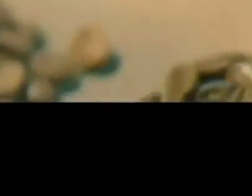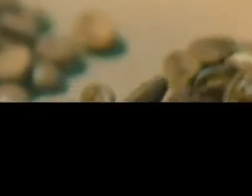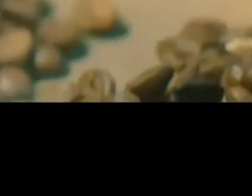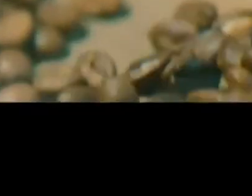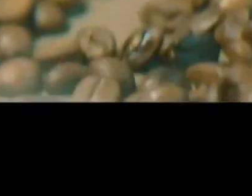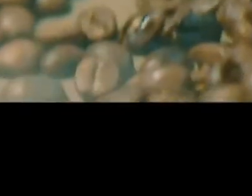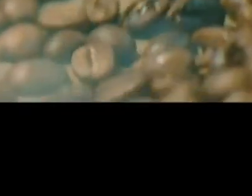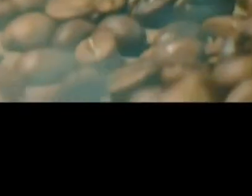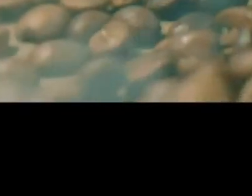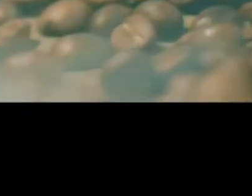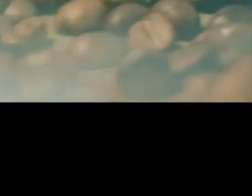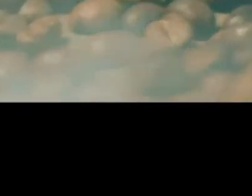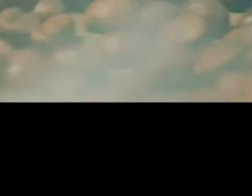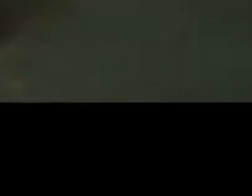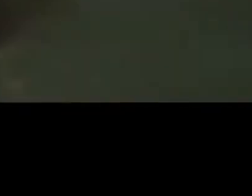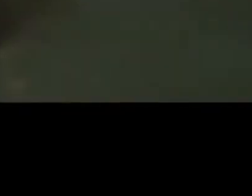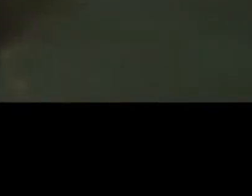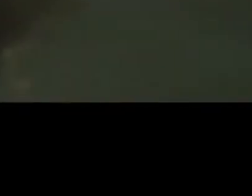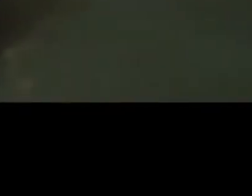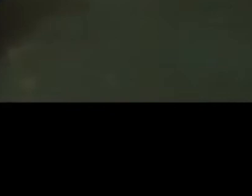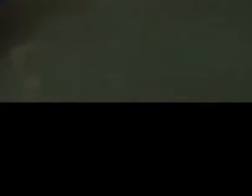historia.